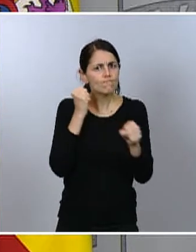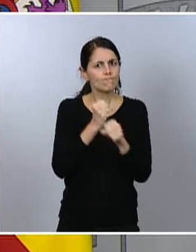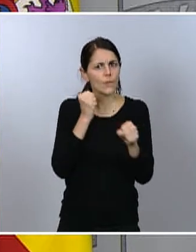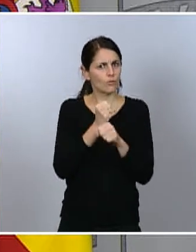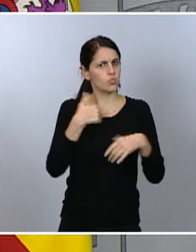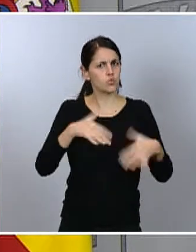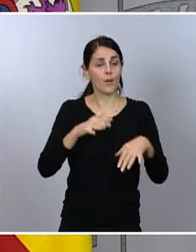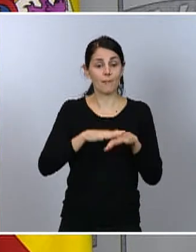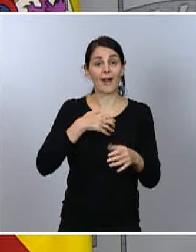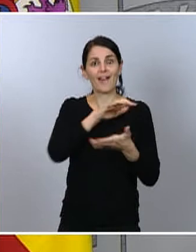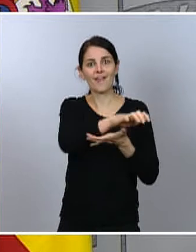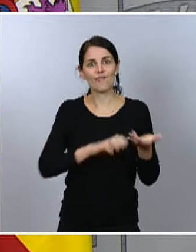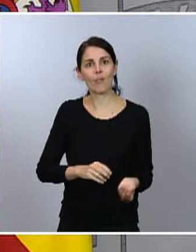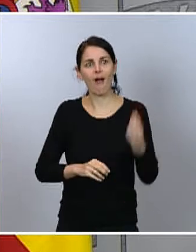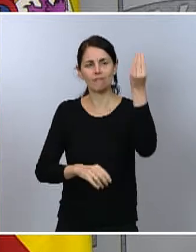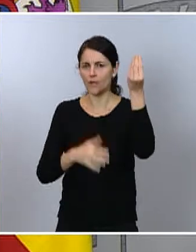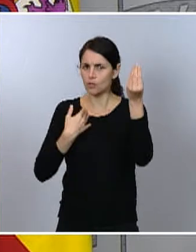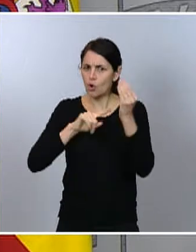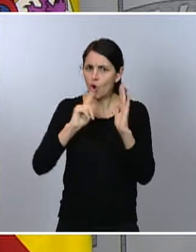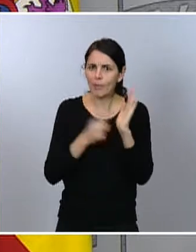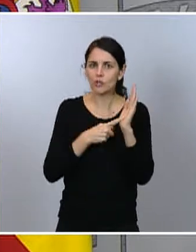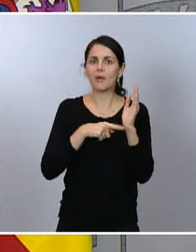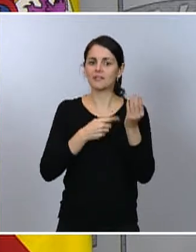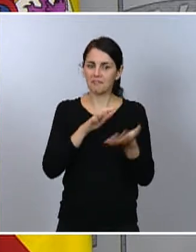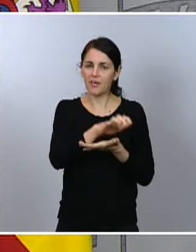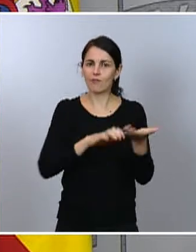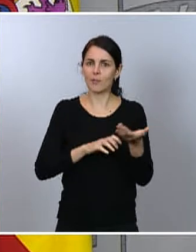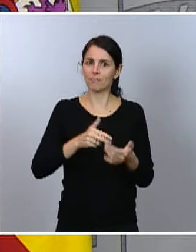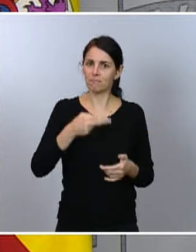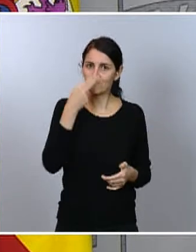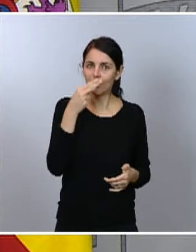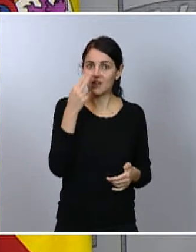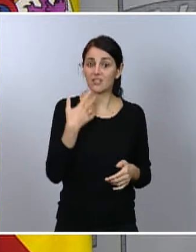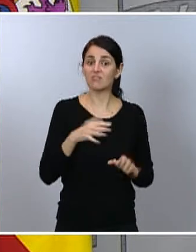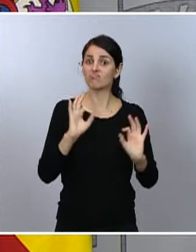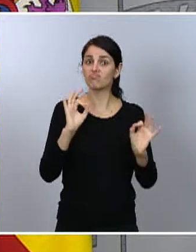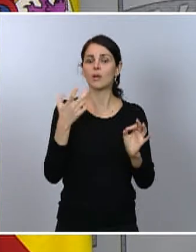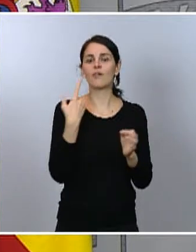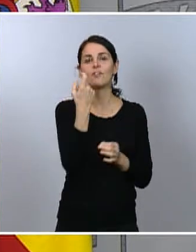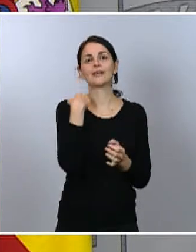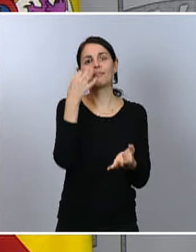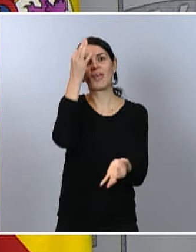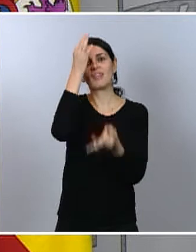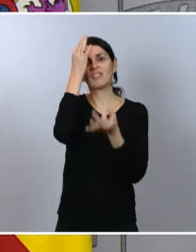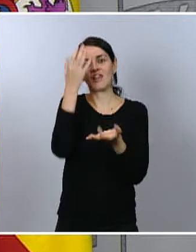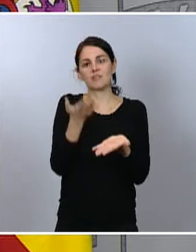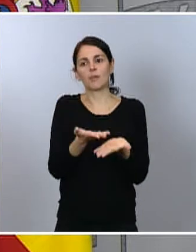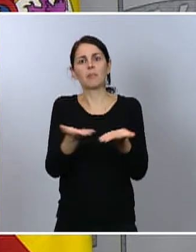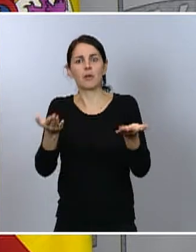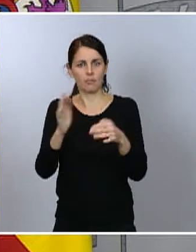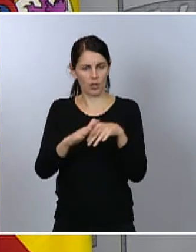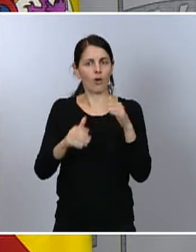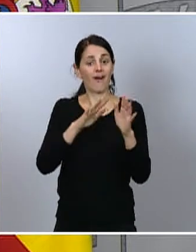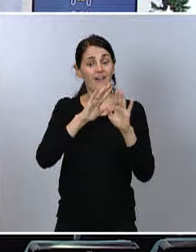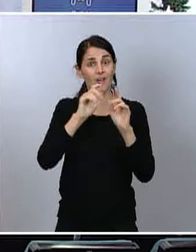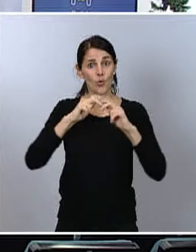muy completo e interesante, con esas salvedades que tendrán ustedes a su disposición en cuanto acabe esta rueda de prensa. Es el turno